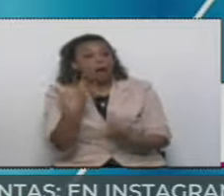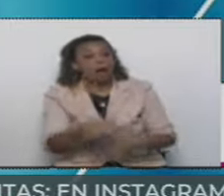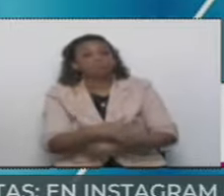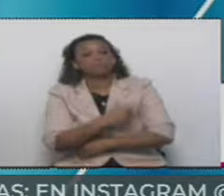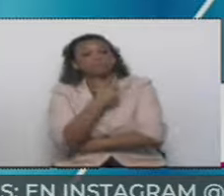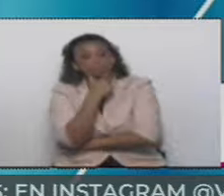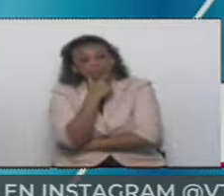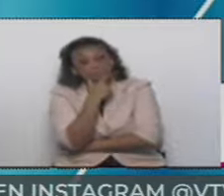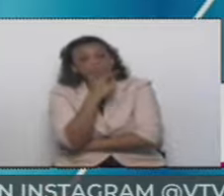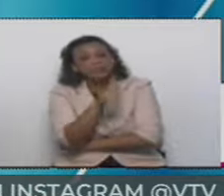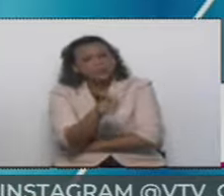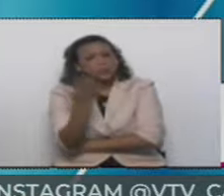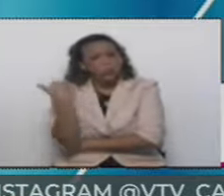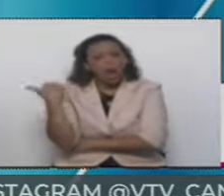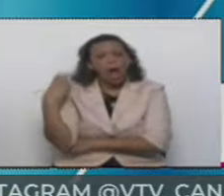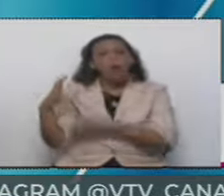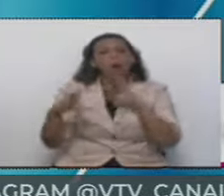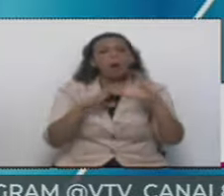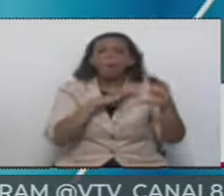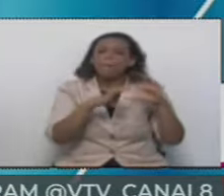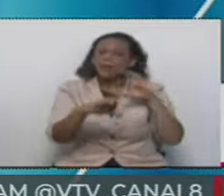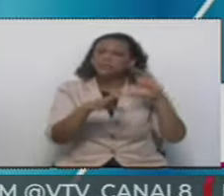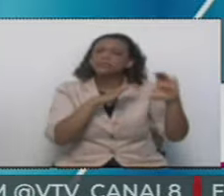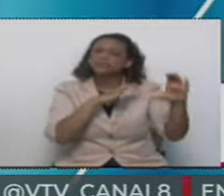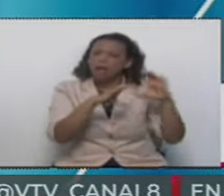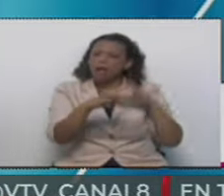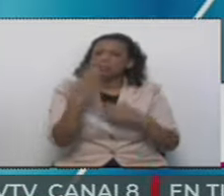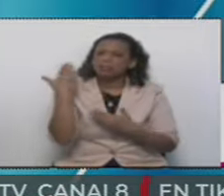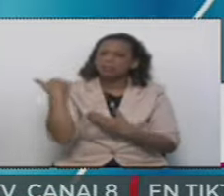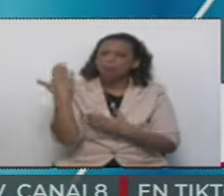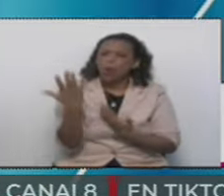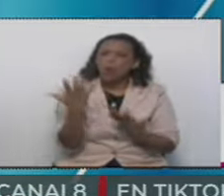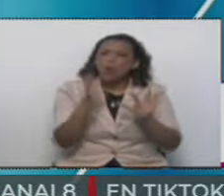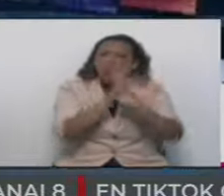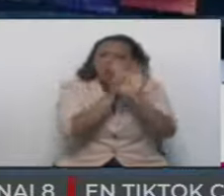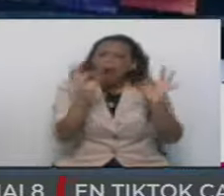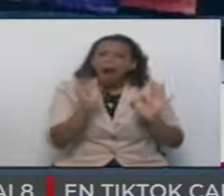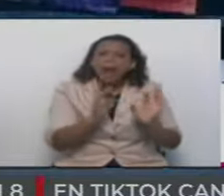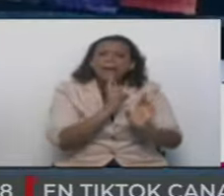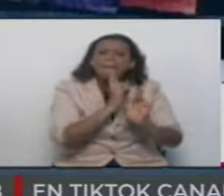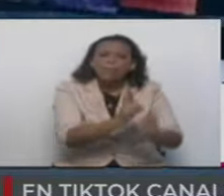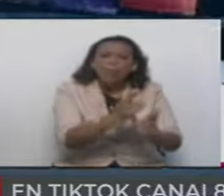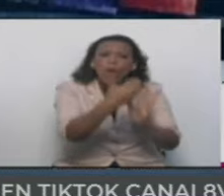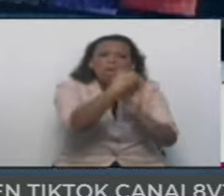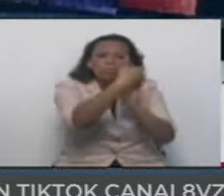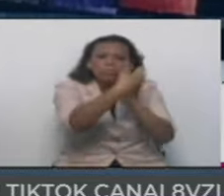Estábamos conversando de qué productos